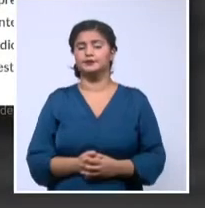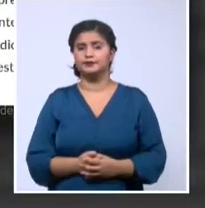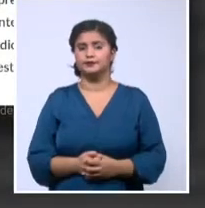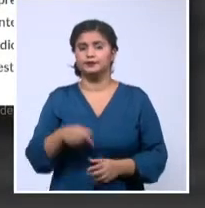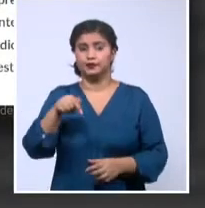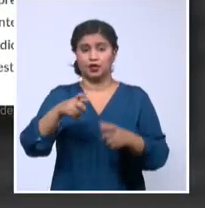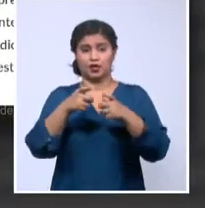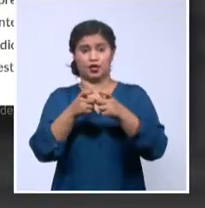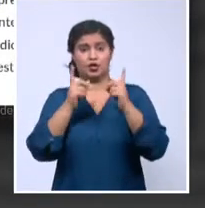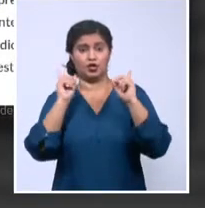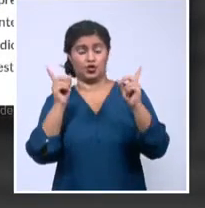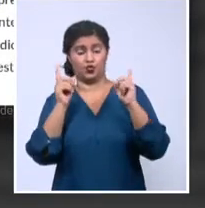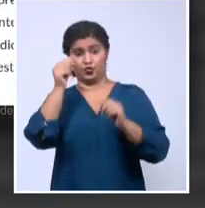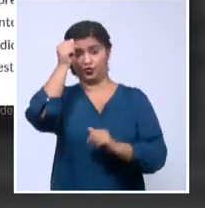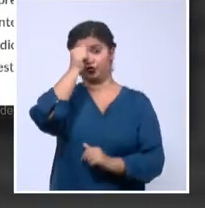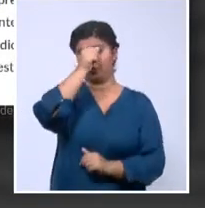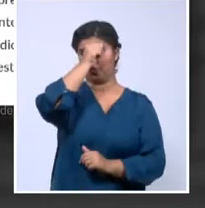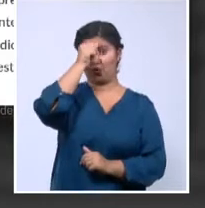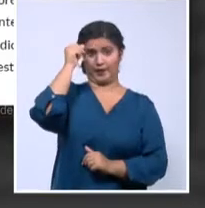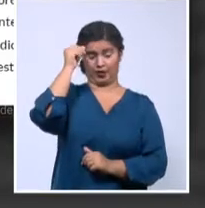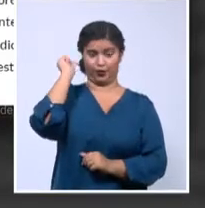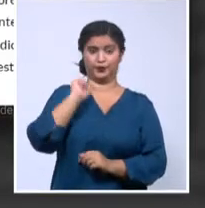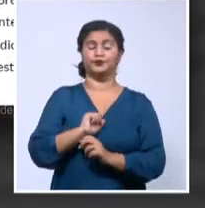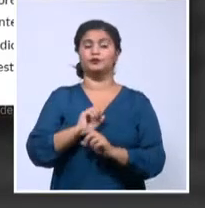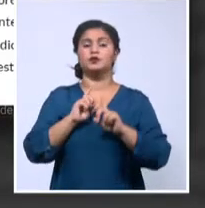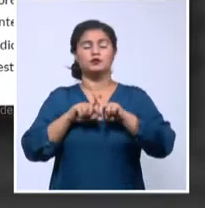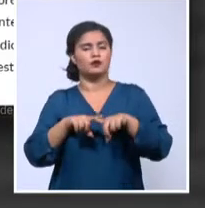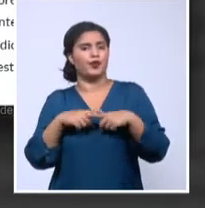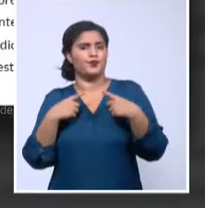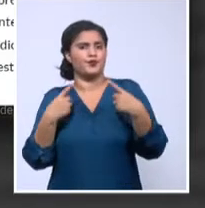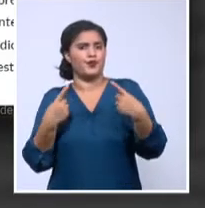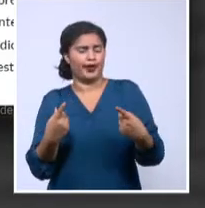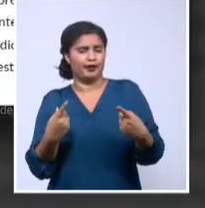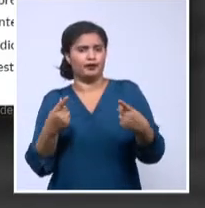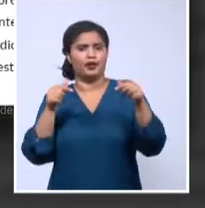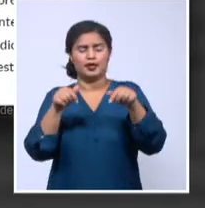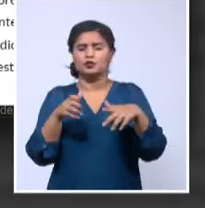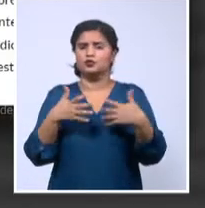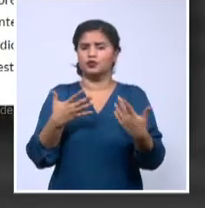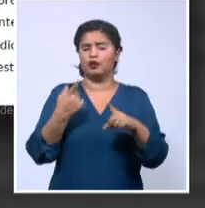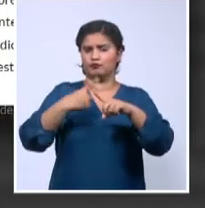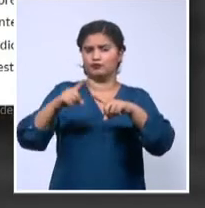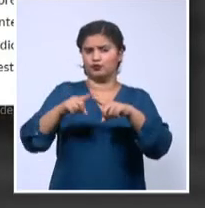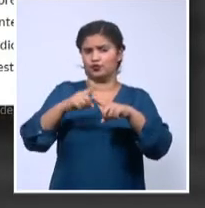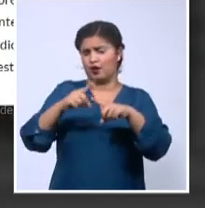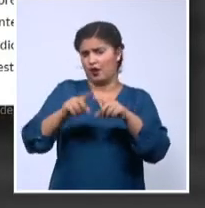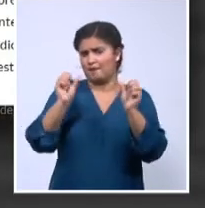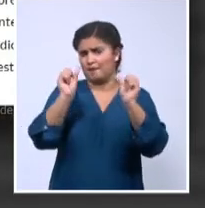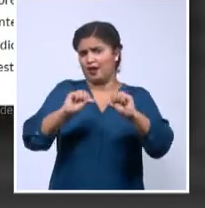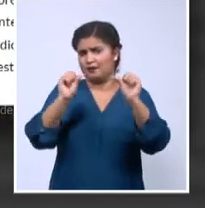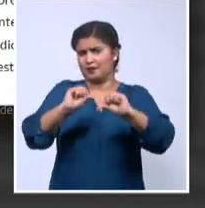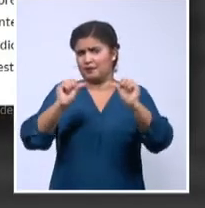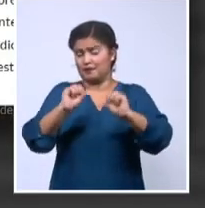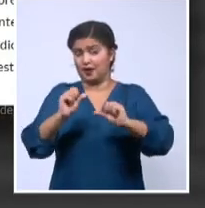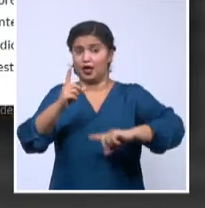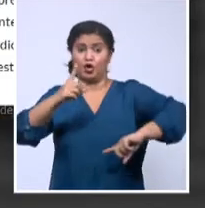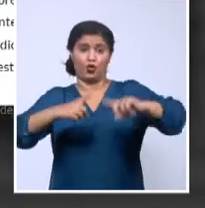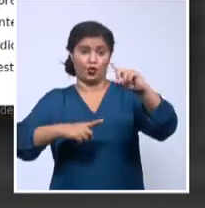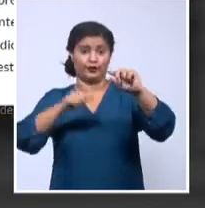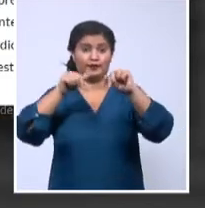para condiciones. Dado el acoso, hostigamiento, criminalización hacia los participantes ese día y